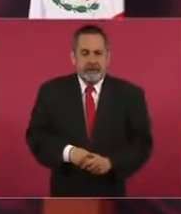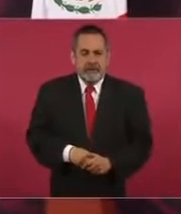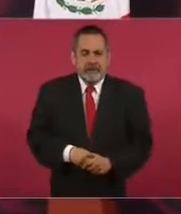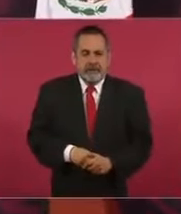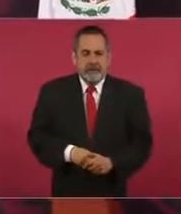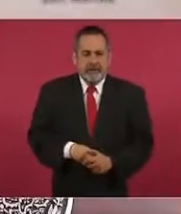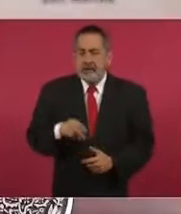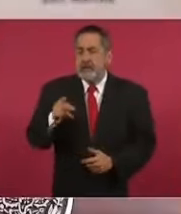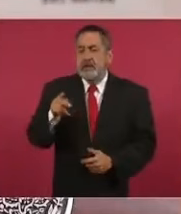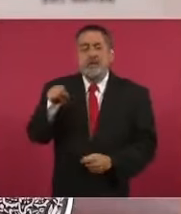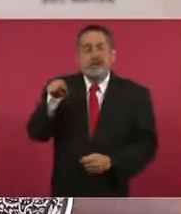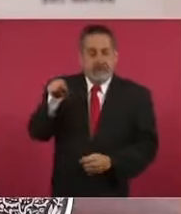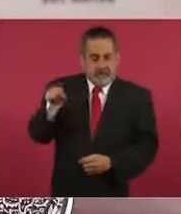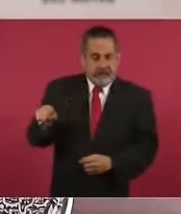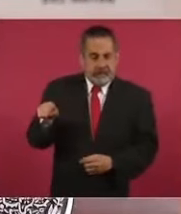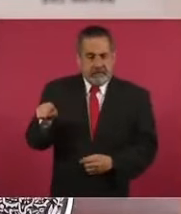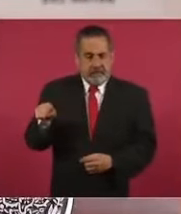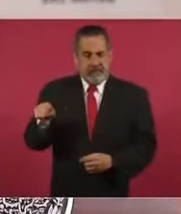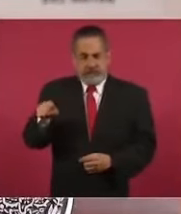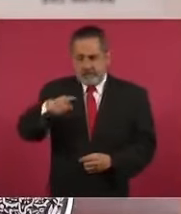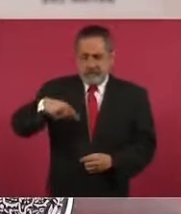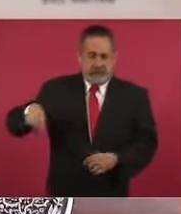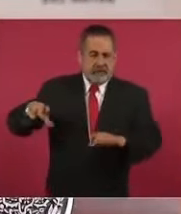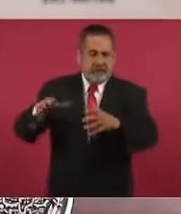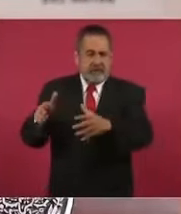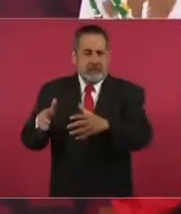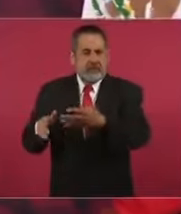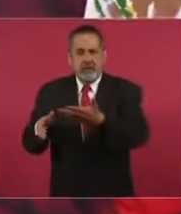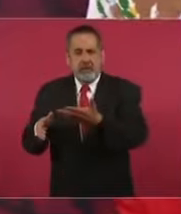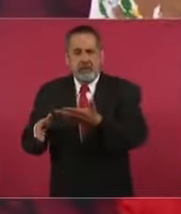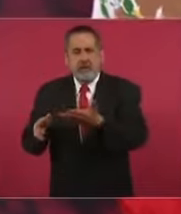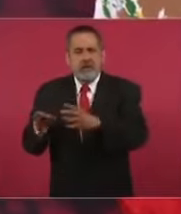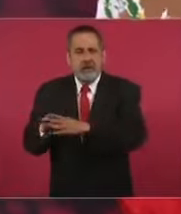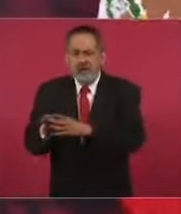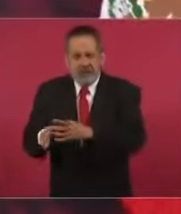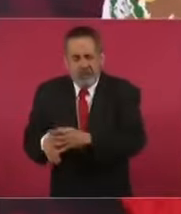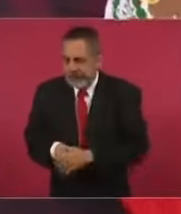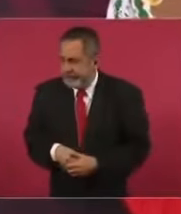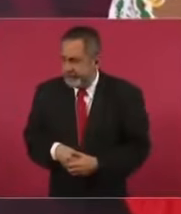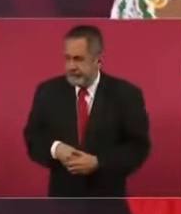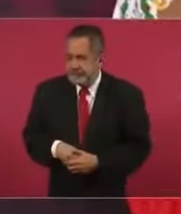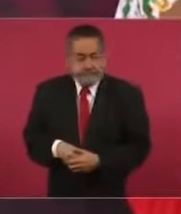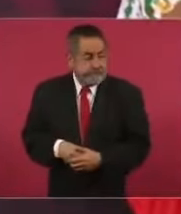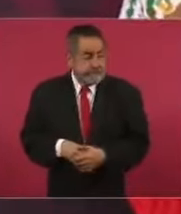Sin embargo, ¿cómo se atrevió